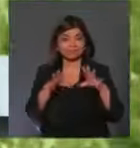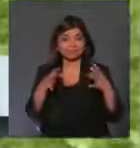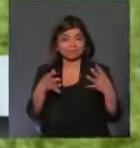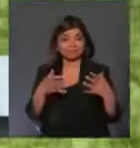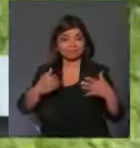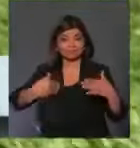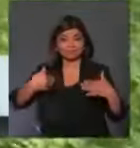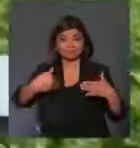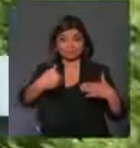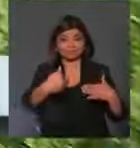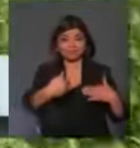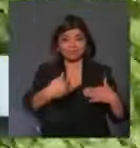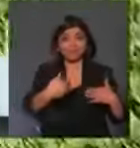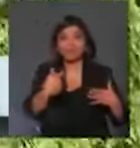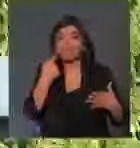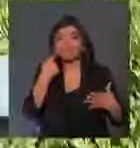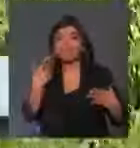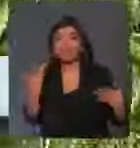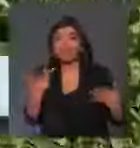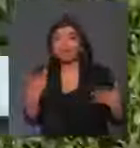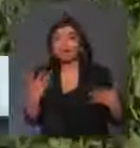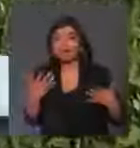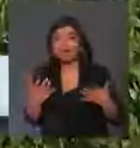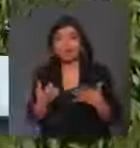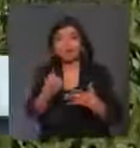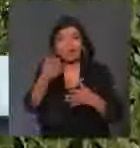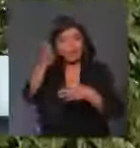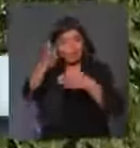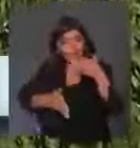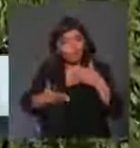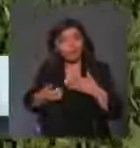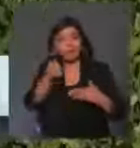corté roslo a ver que veamos cómo